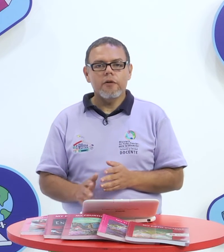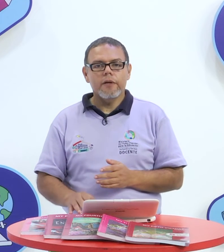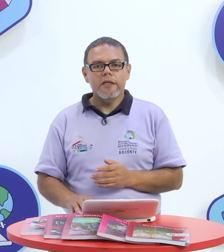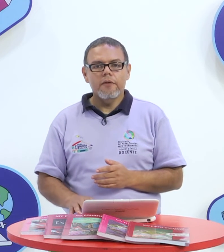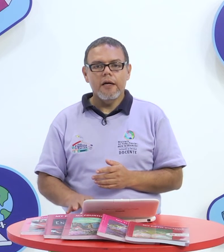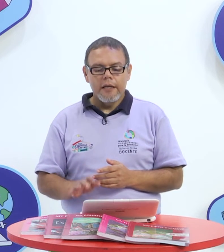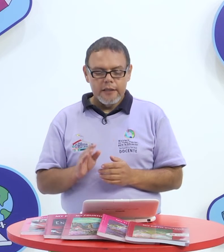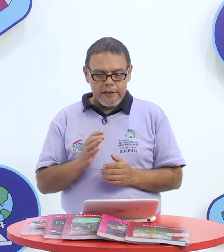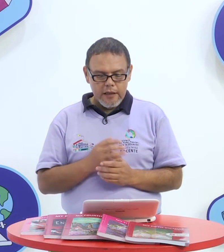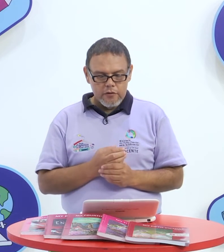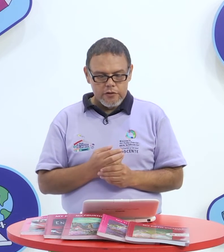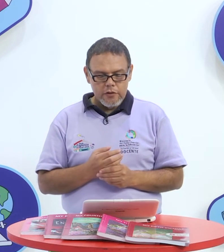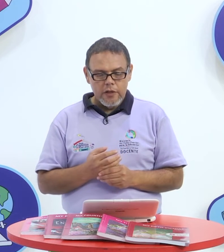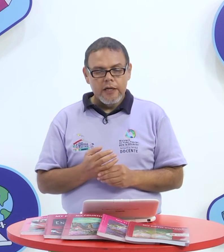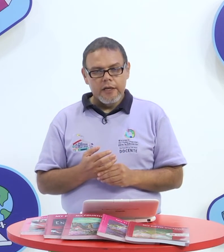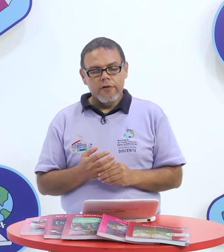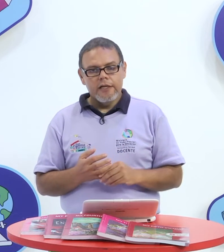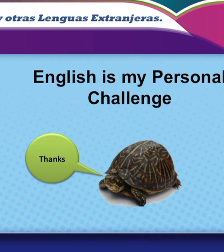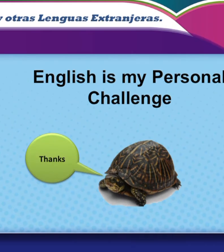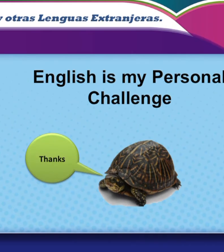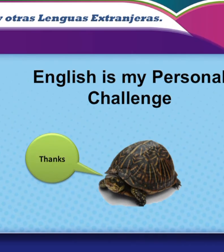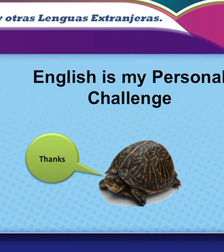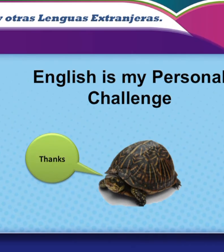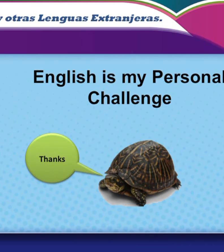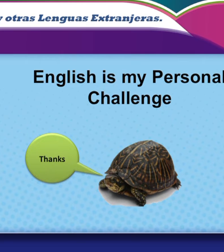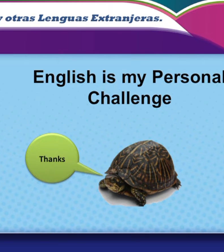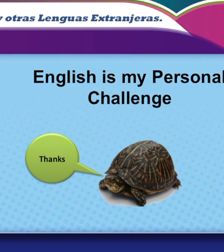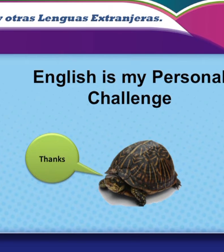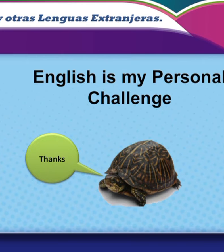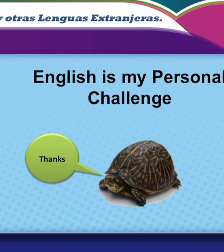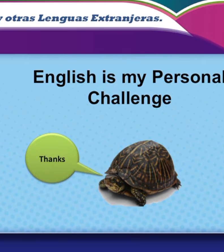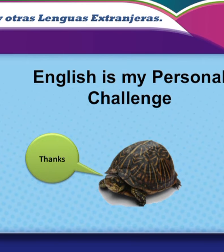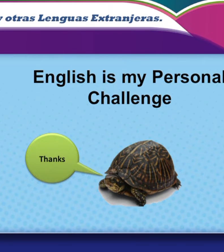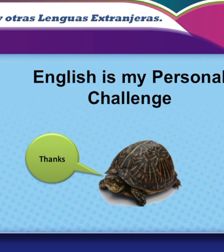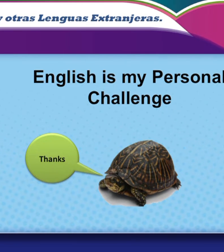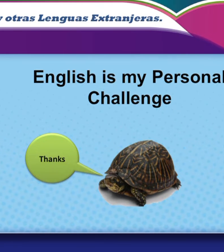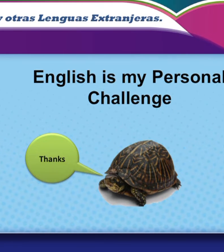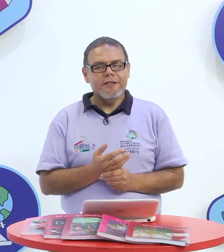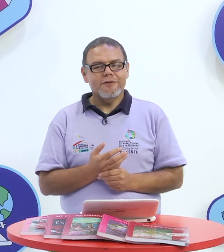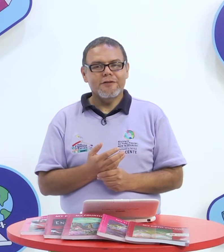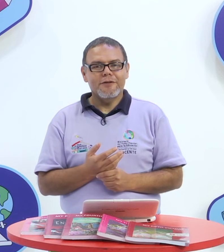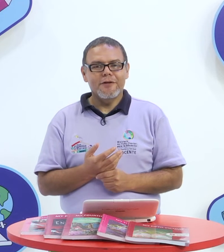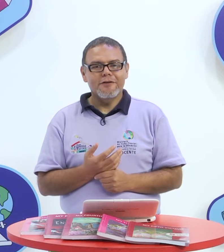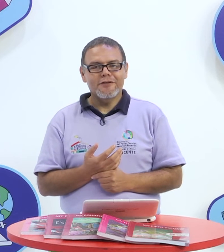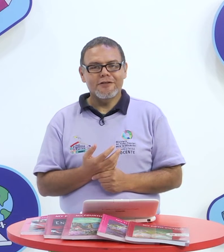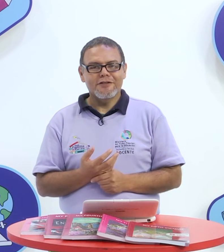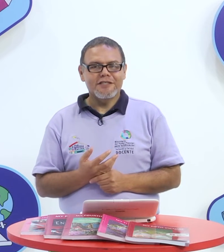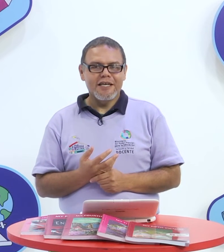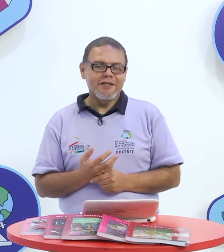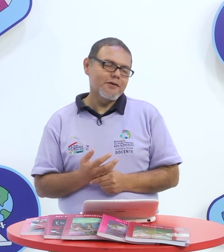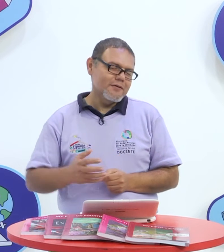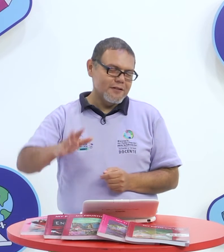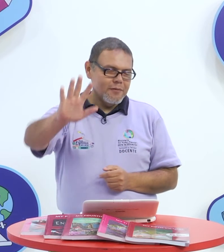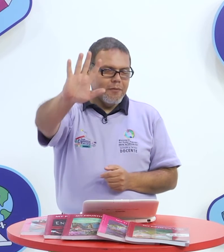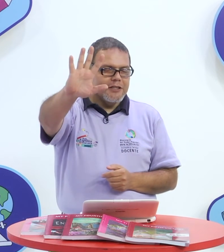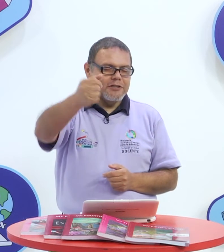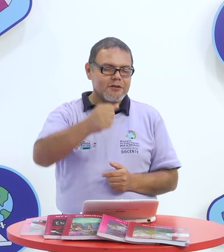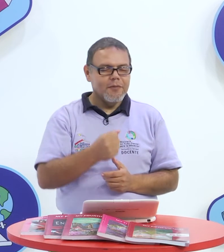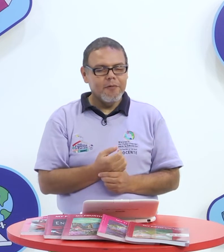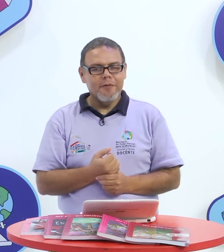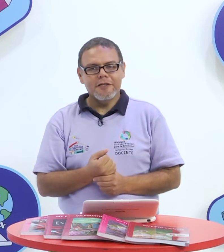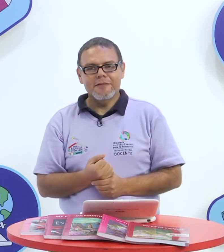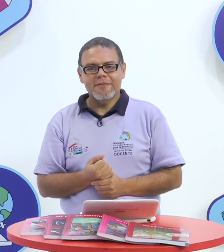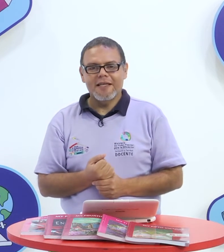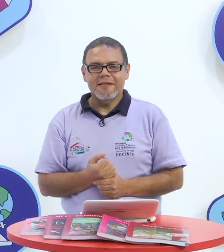con su respectiva traducción. Recuerden, English is my personal challenge y como dice nuestro amigo Turtle, thank you so much.